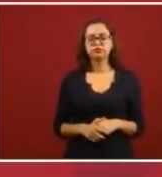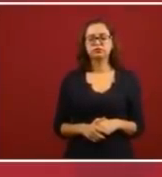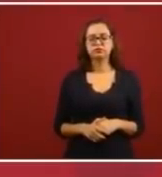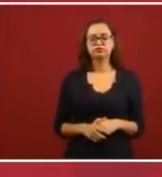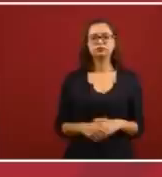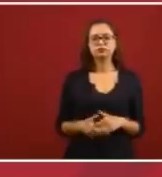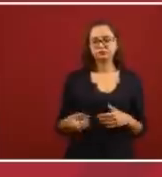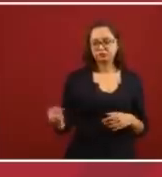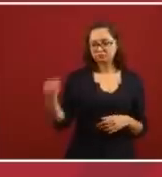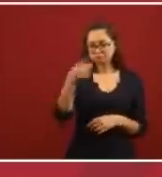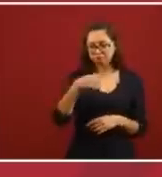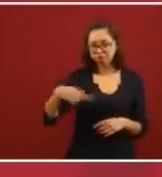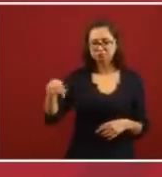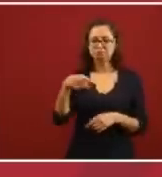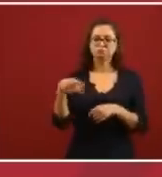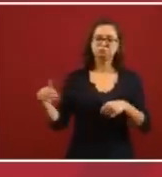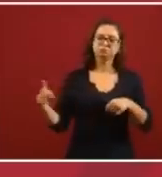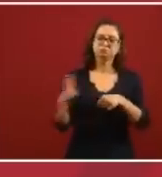más beneficiados,